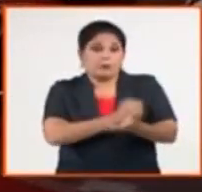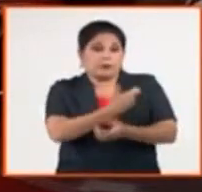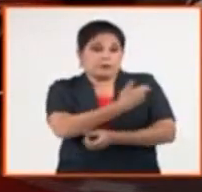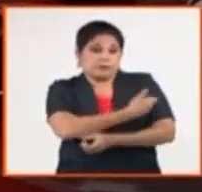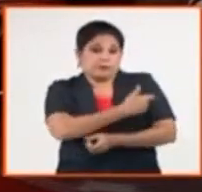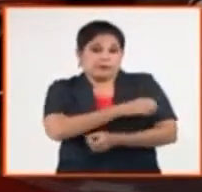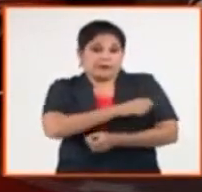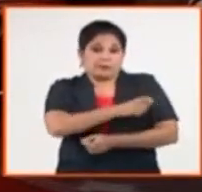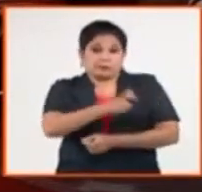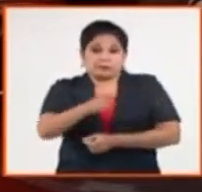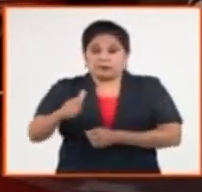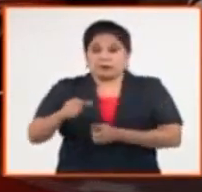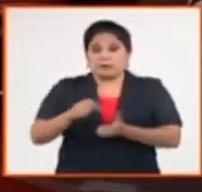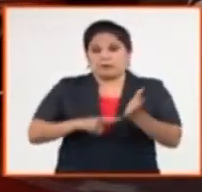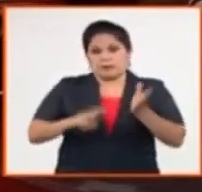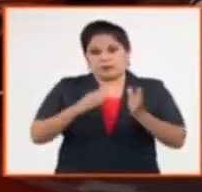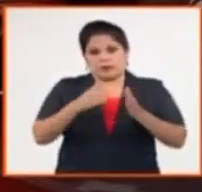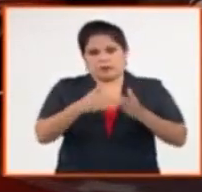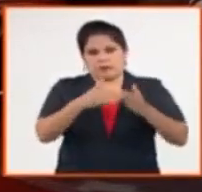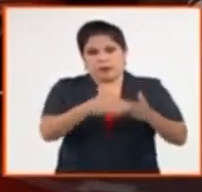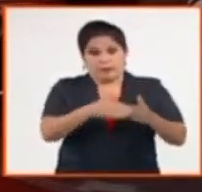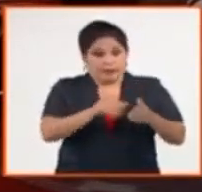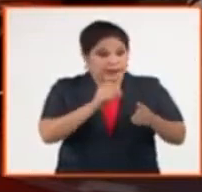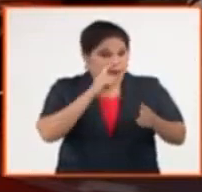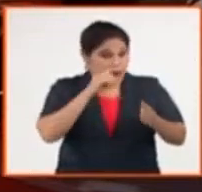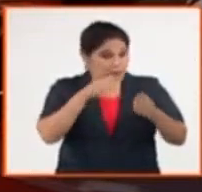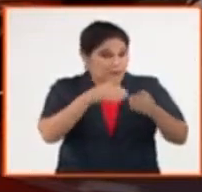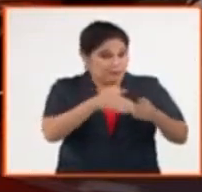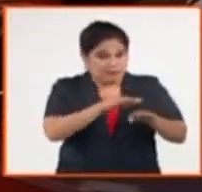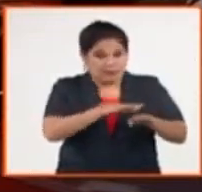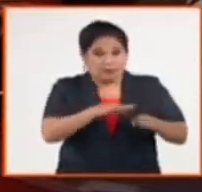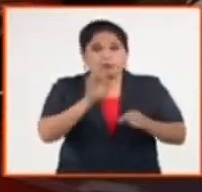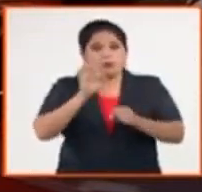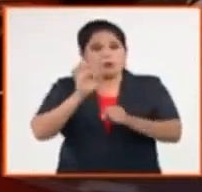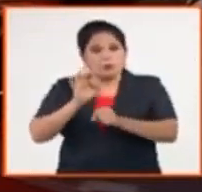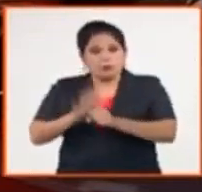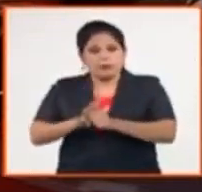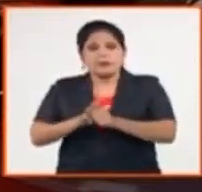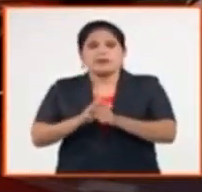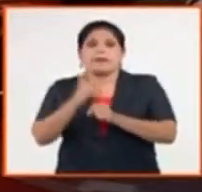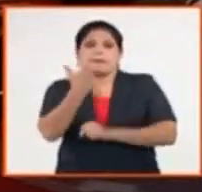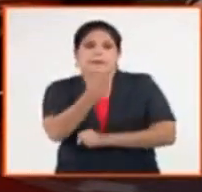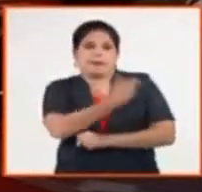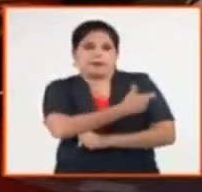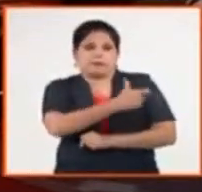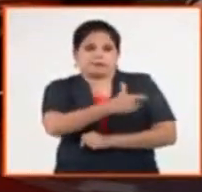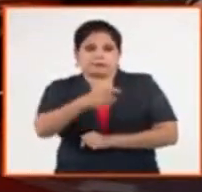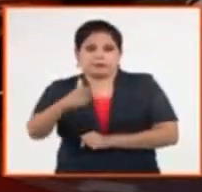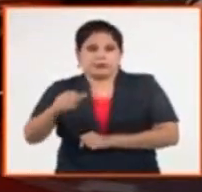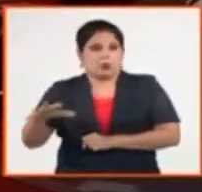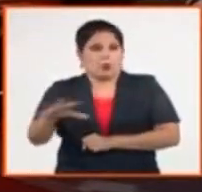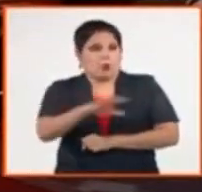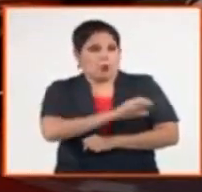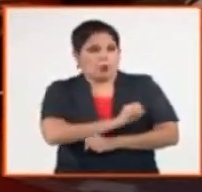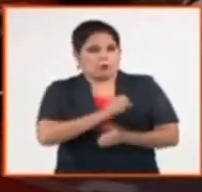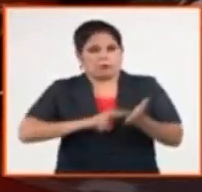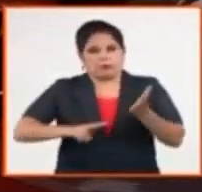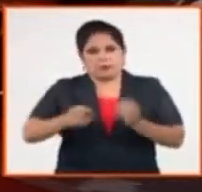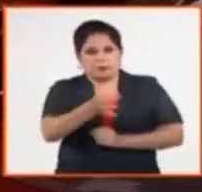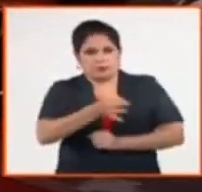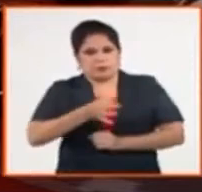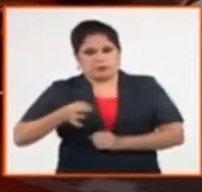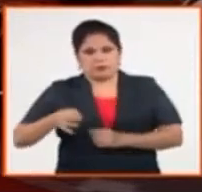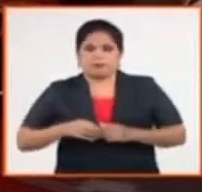Granma. Y ya con esa estaremos finalizando el inicio de las primeras dosis en todos los territorios. Así que al